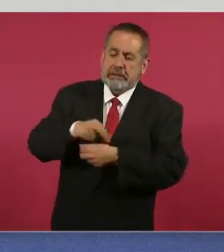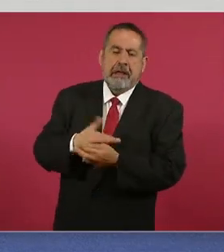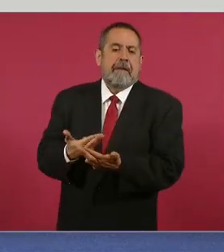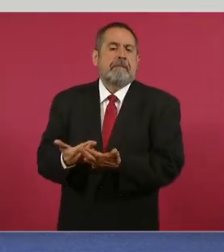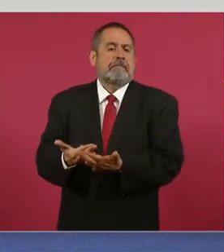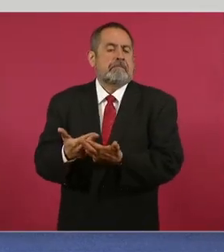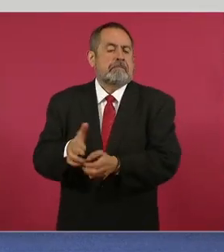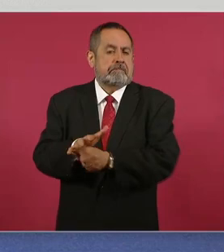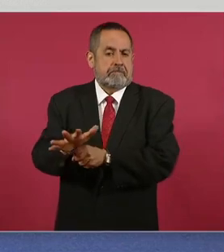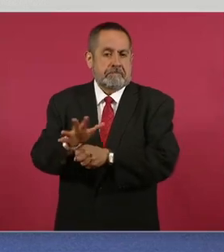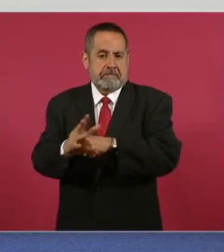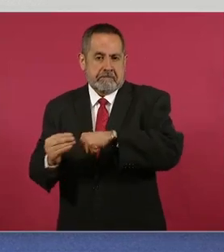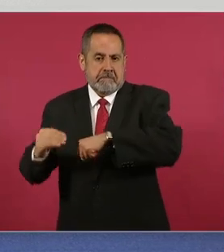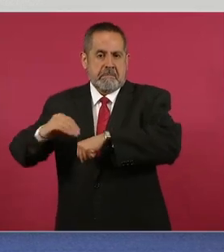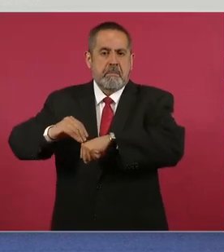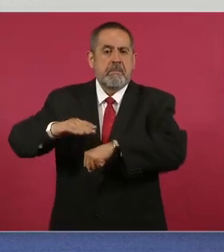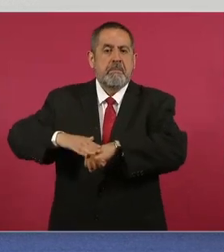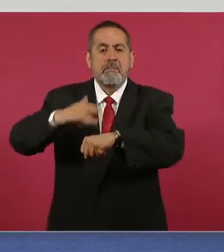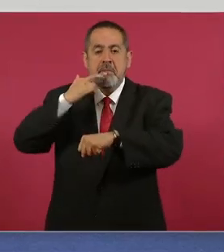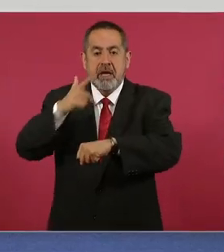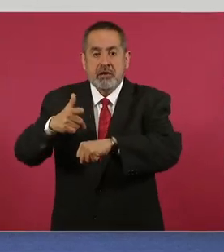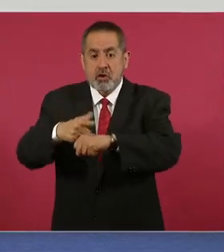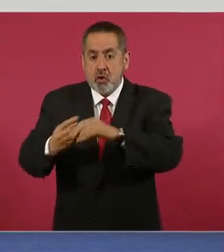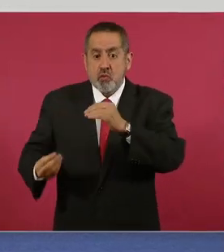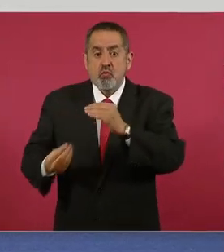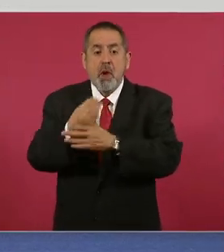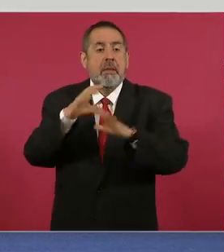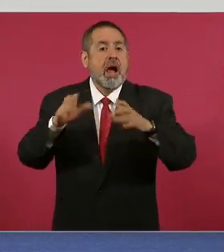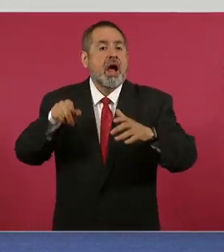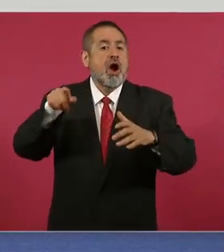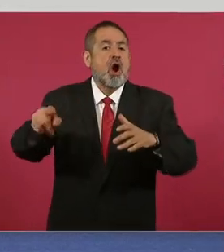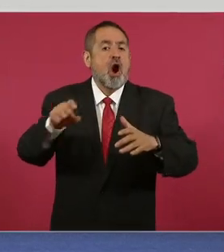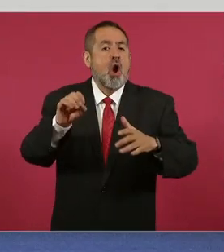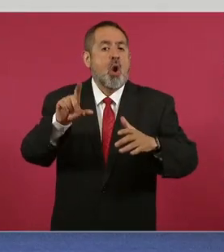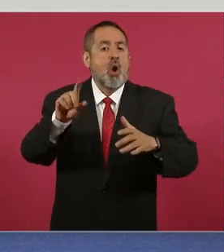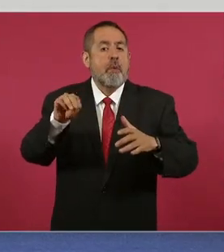al incorporar la nueva refinería Olmeca.